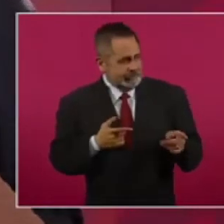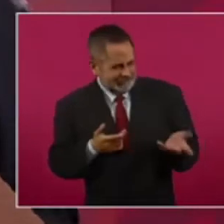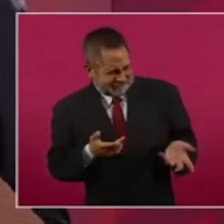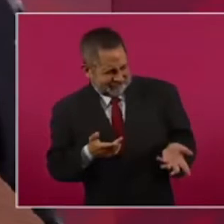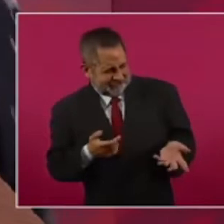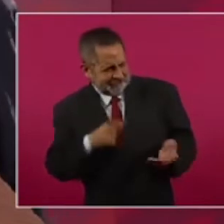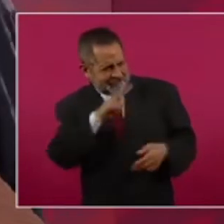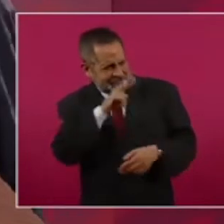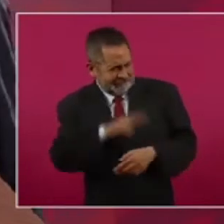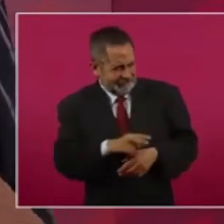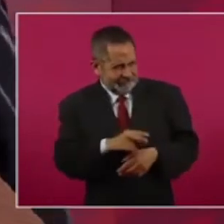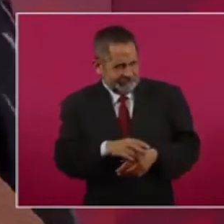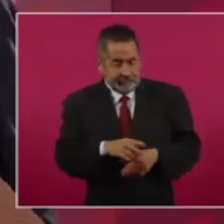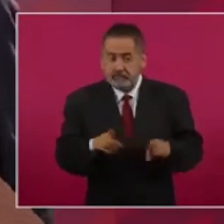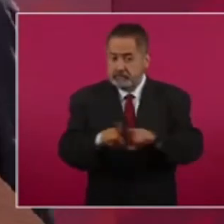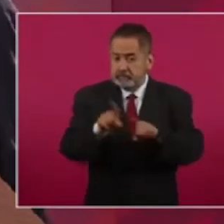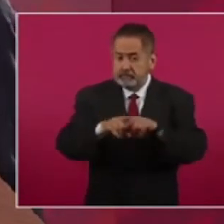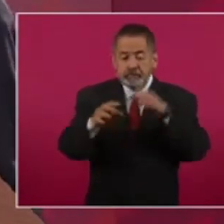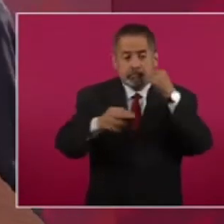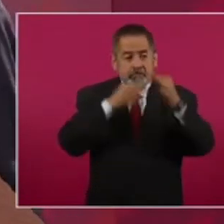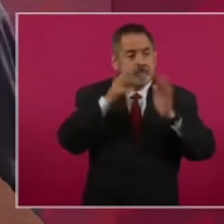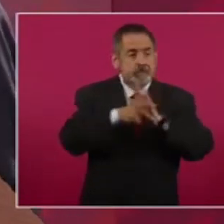Y eso también va para los medios,